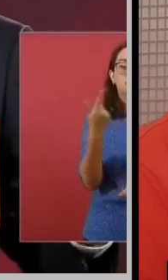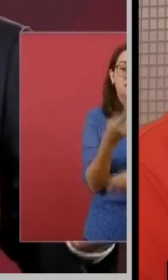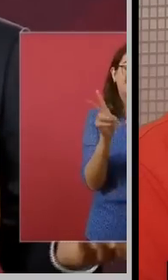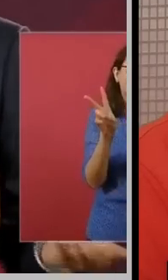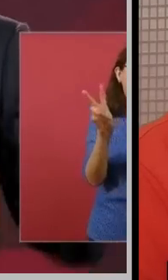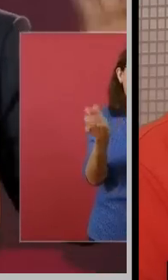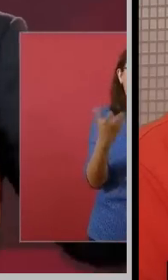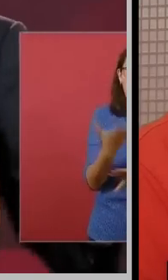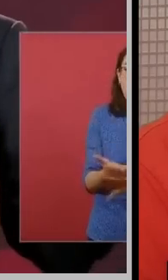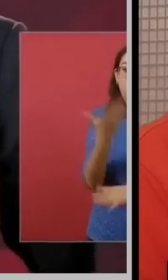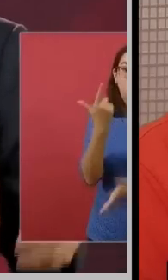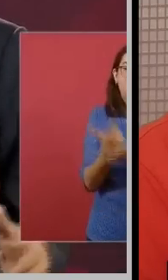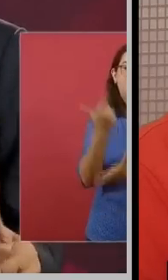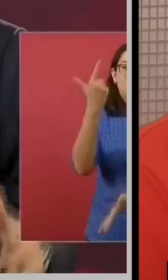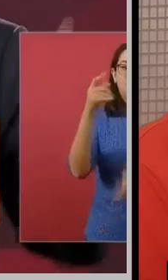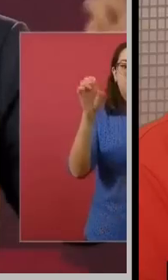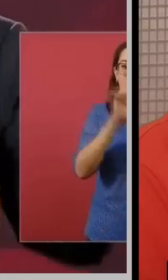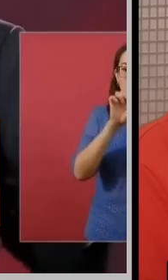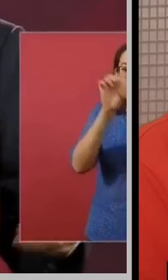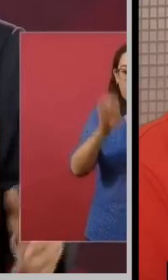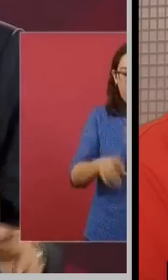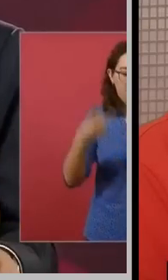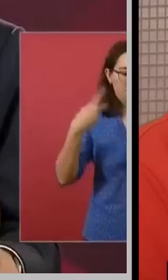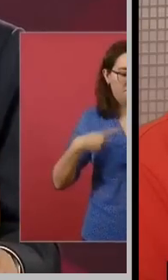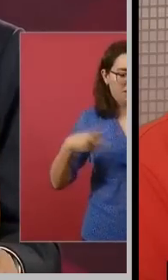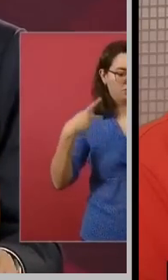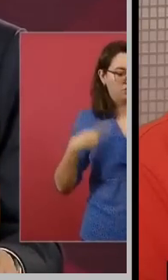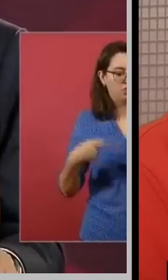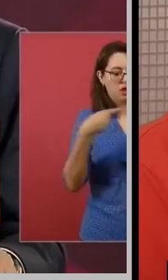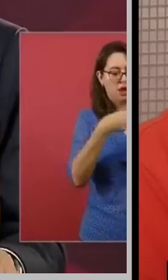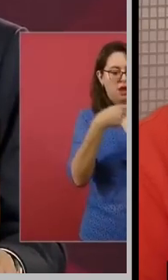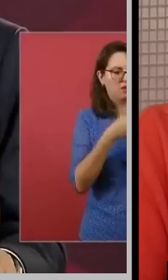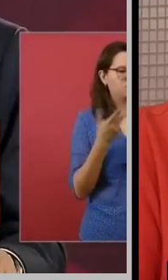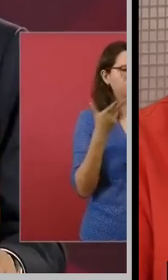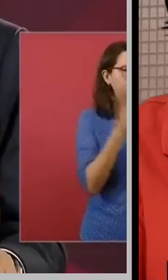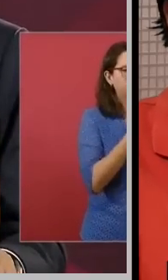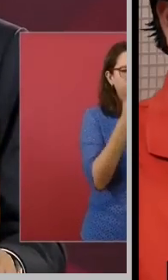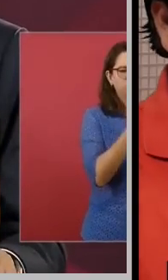donde liberan a presuntos homicidas